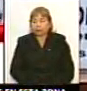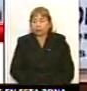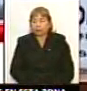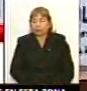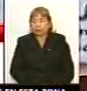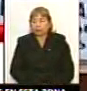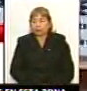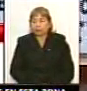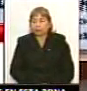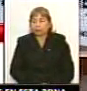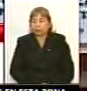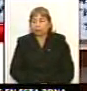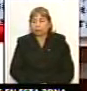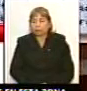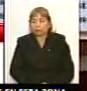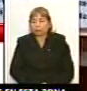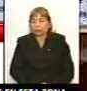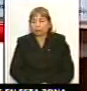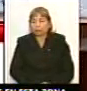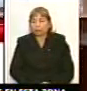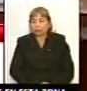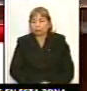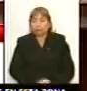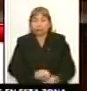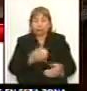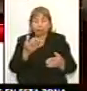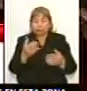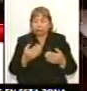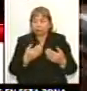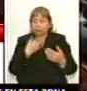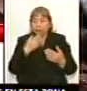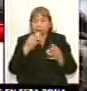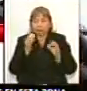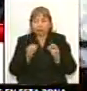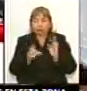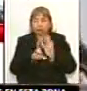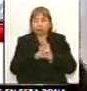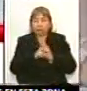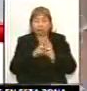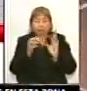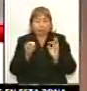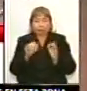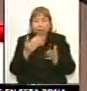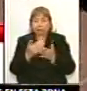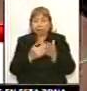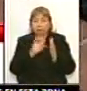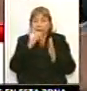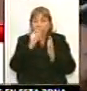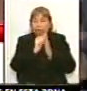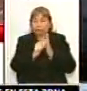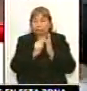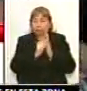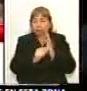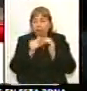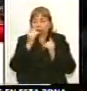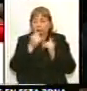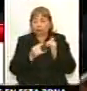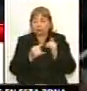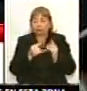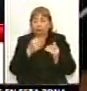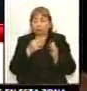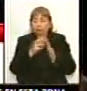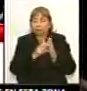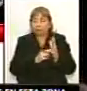la palabra, señor secretario técnico. Señor presidente, la forma legal del predictamen consta de un artículo comentario final. La